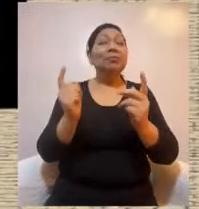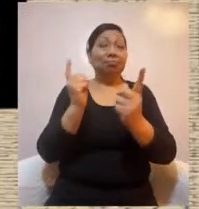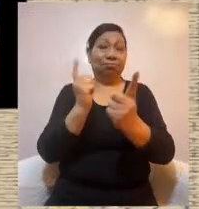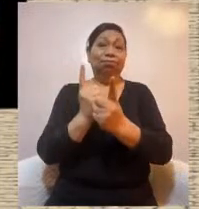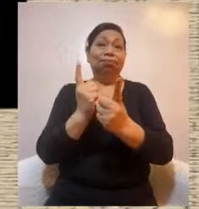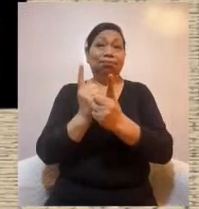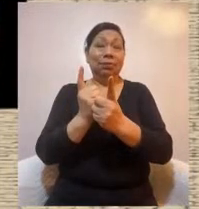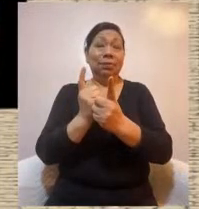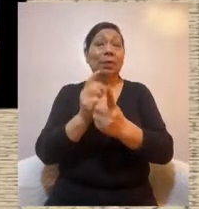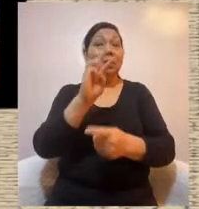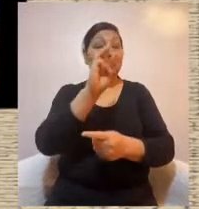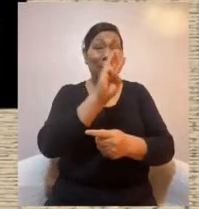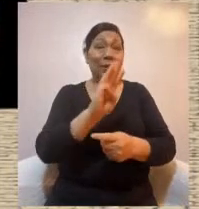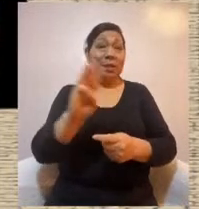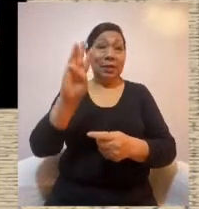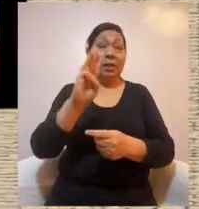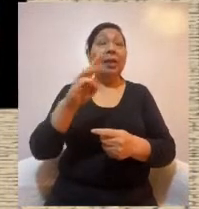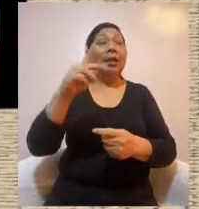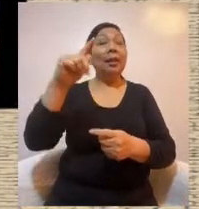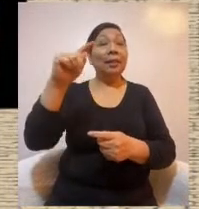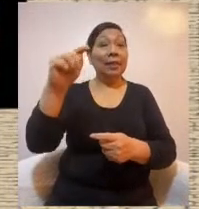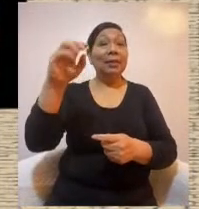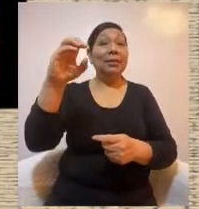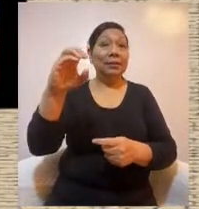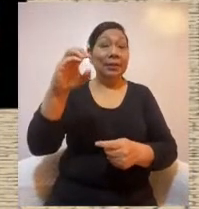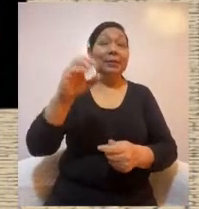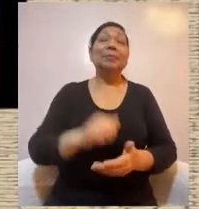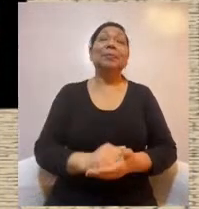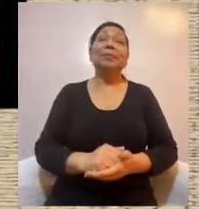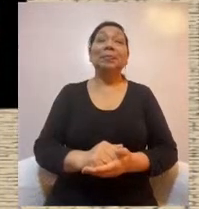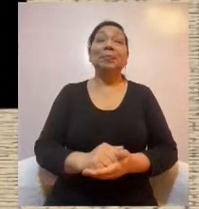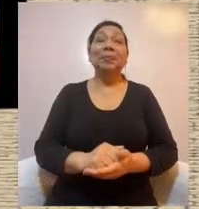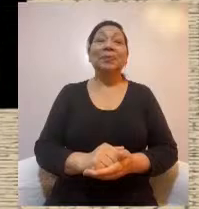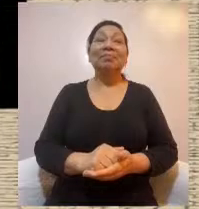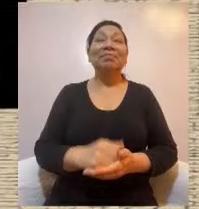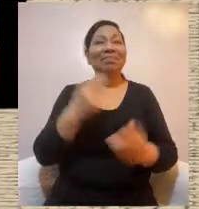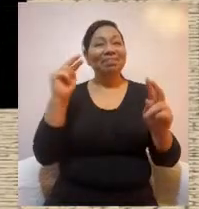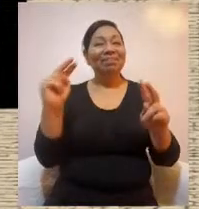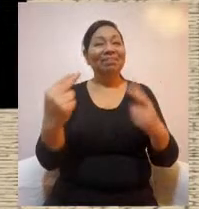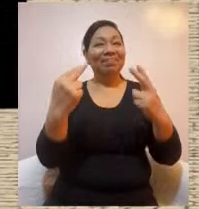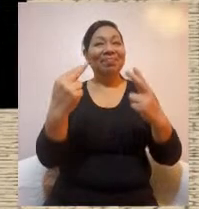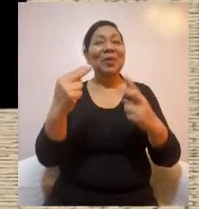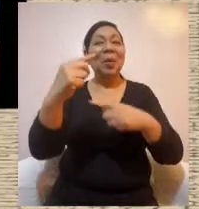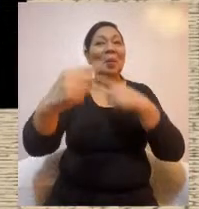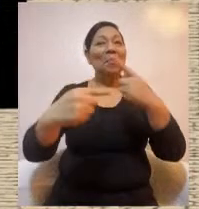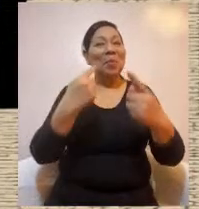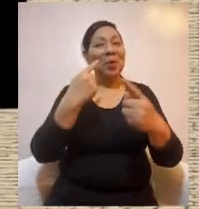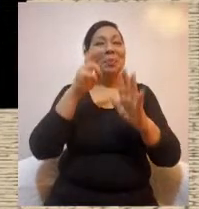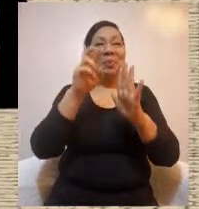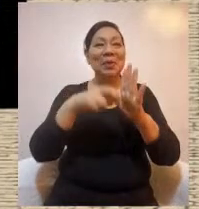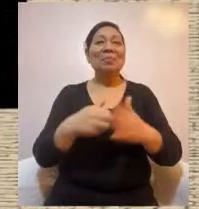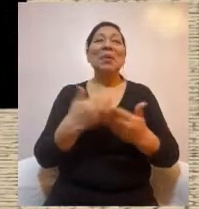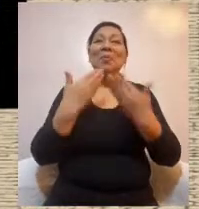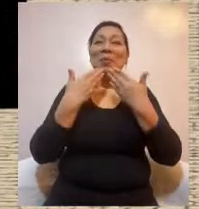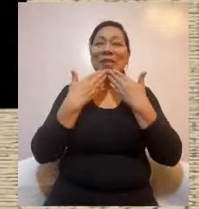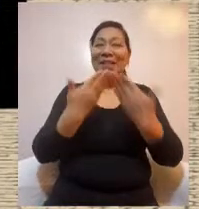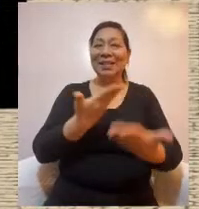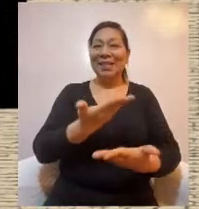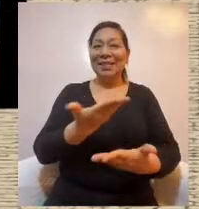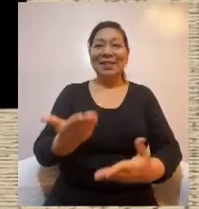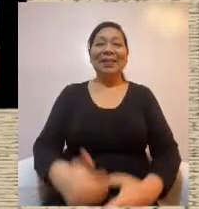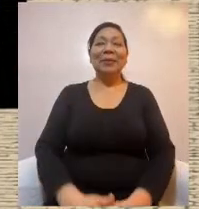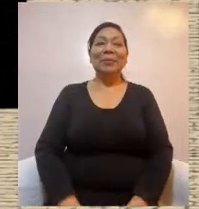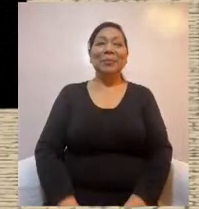que se encuentra en la página web del Tribunal Constitucional. Nos vemos en el próximo programa.